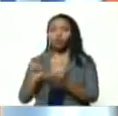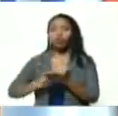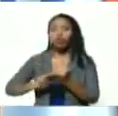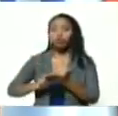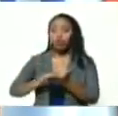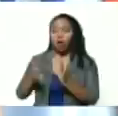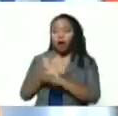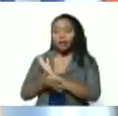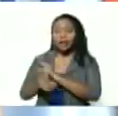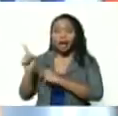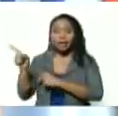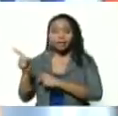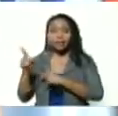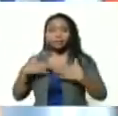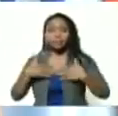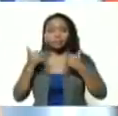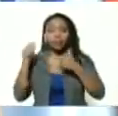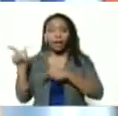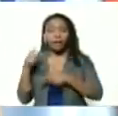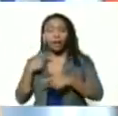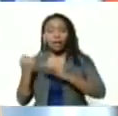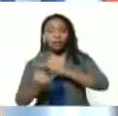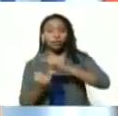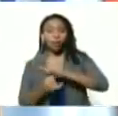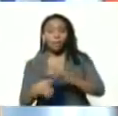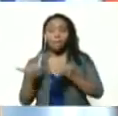ir saneando esta institución y al mismo tiempo